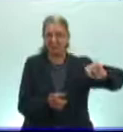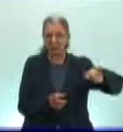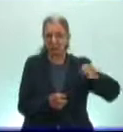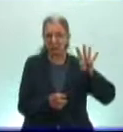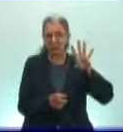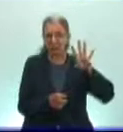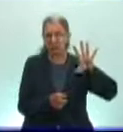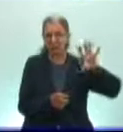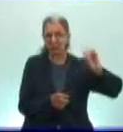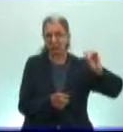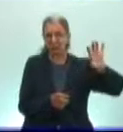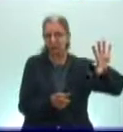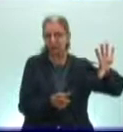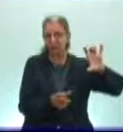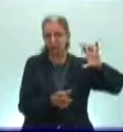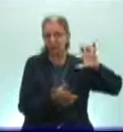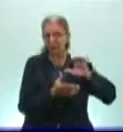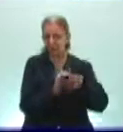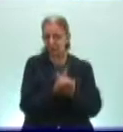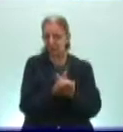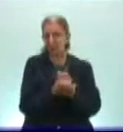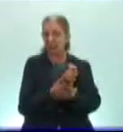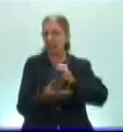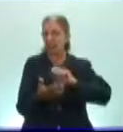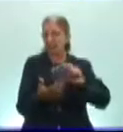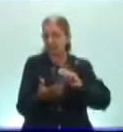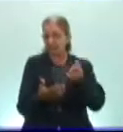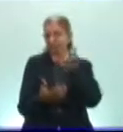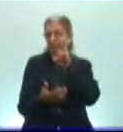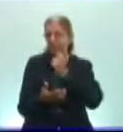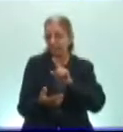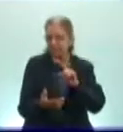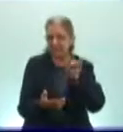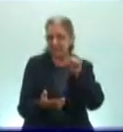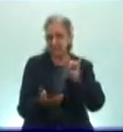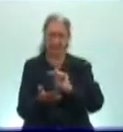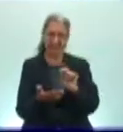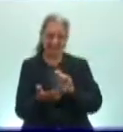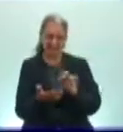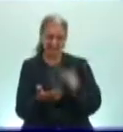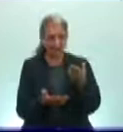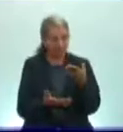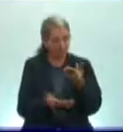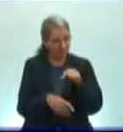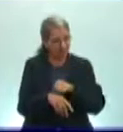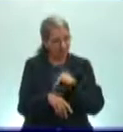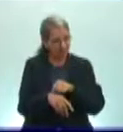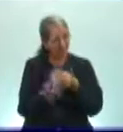195,405 centímetros. Anota también estas dos dimensiones.